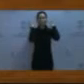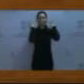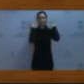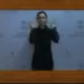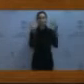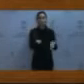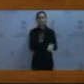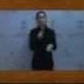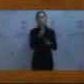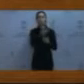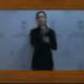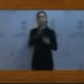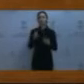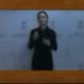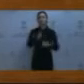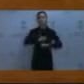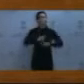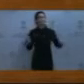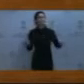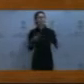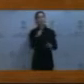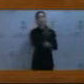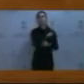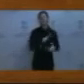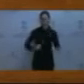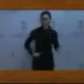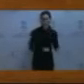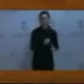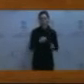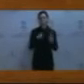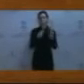de Izquierda Unida ni la portavoz de Podemos,